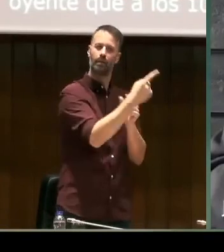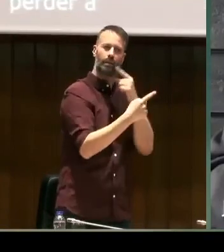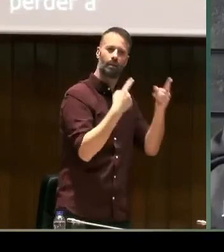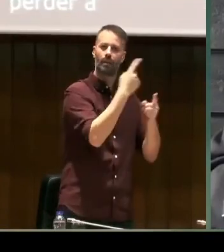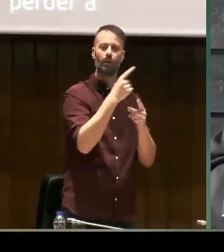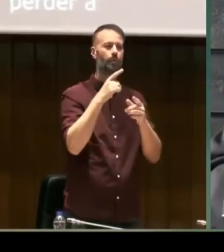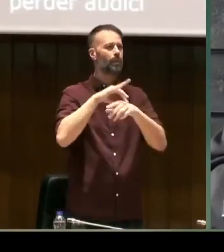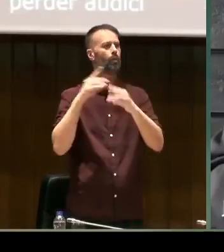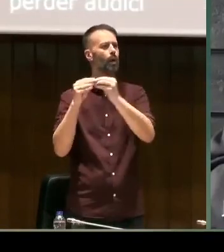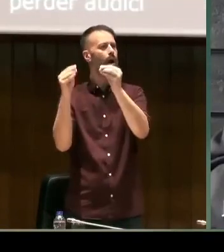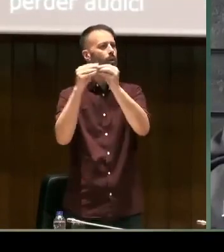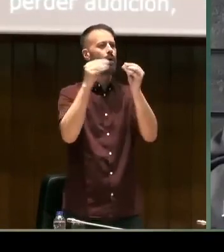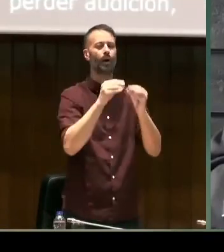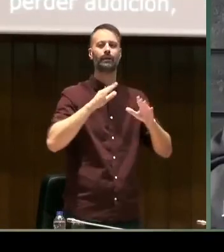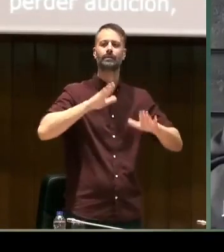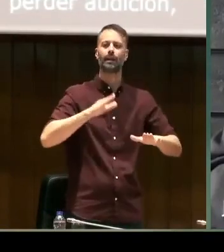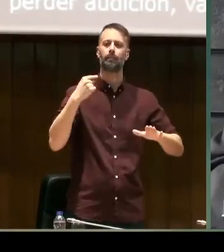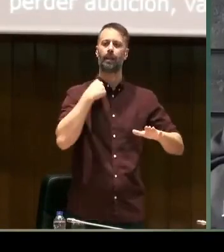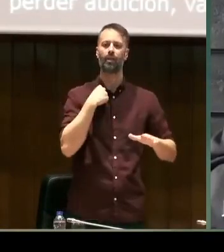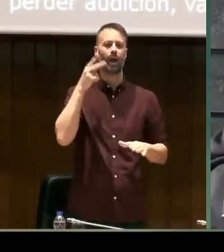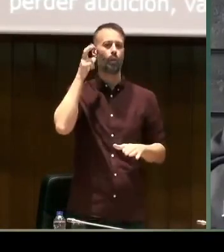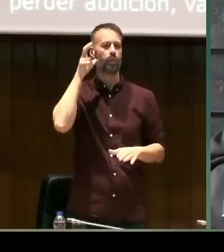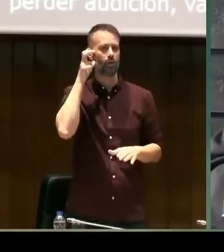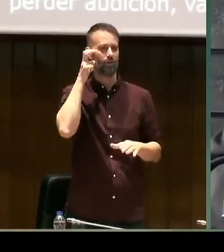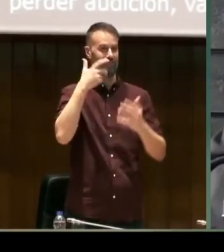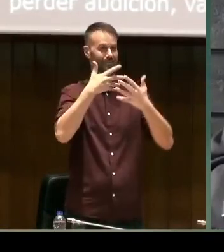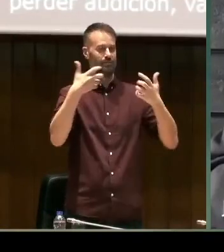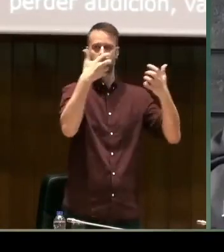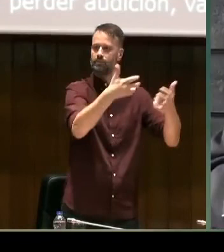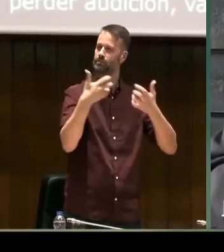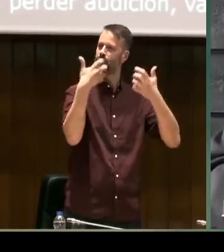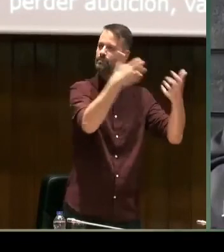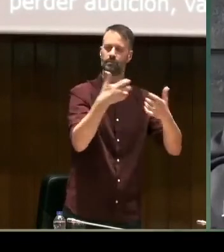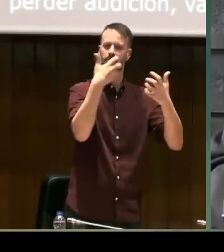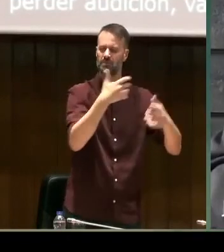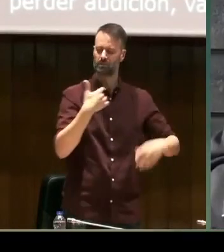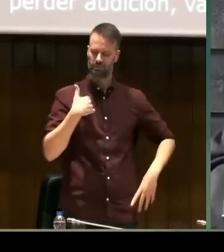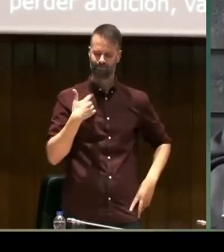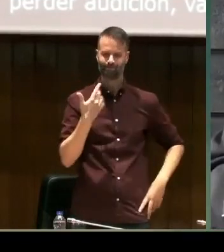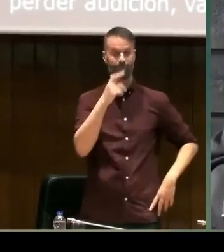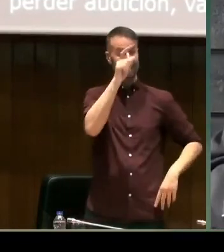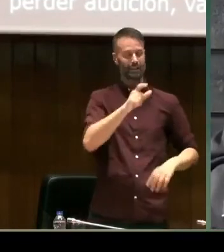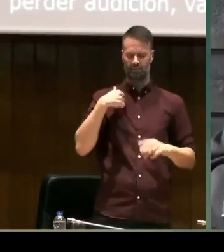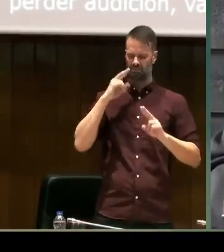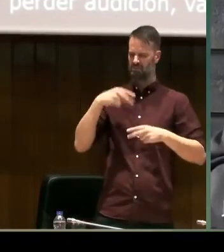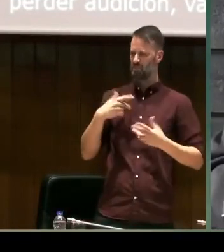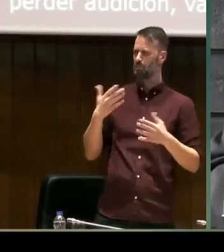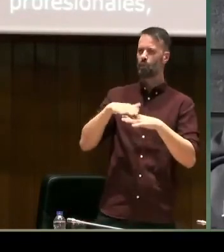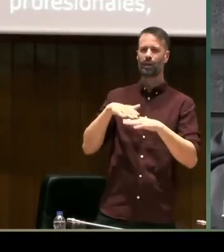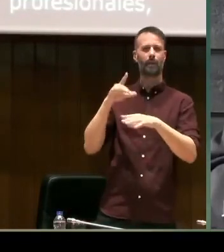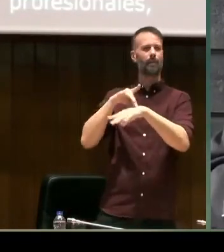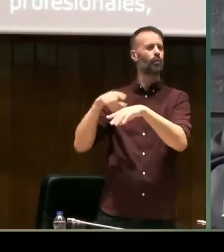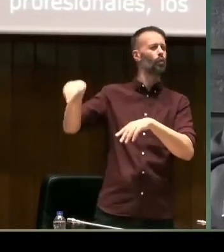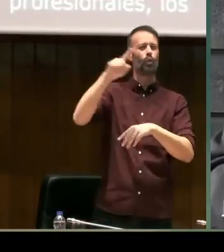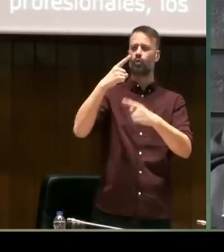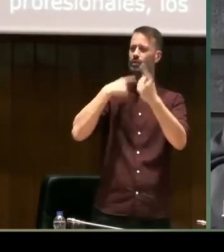se va repitiendo en su peregrinaje por diferentes profesionales de la medicina. Estás perdiendo audición. Esta frase se repite una y otra vez.